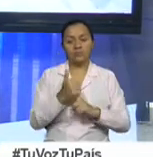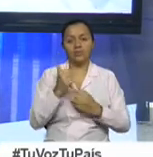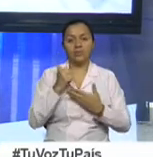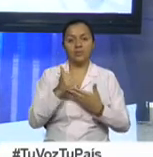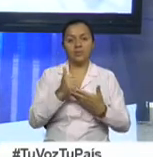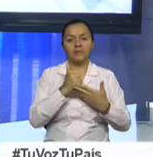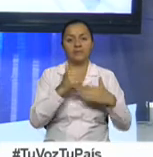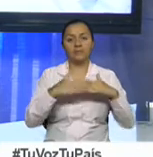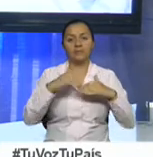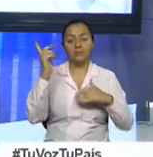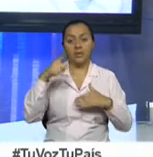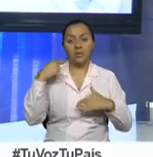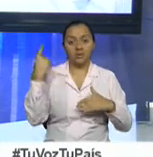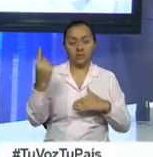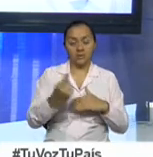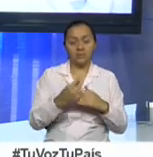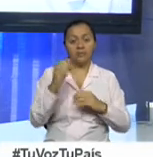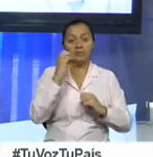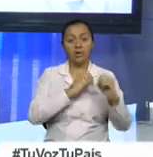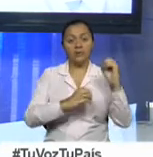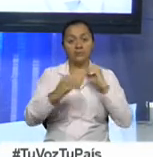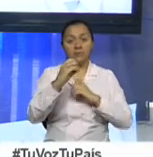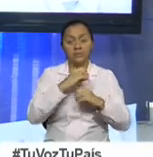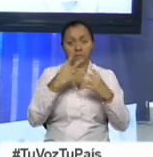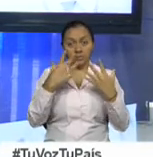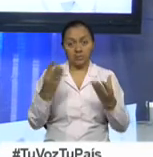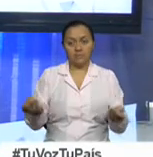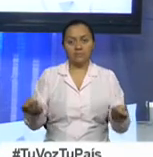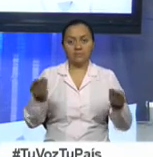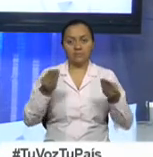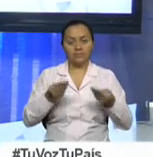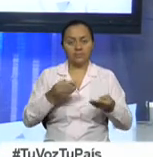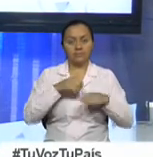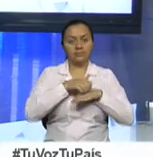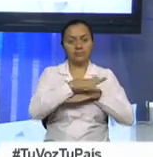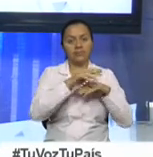grandes mayorías. Las observaciones recogidas serán enviadas a la